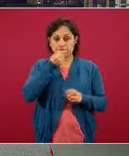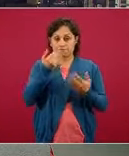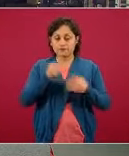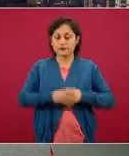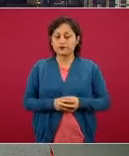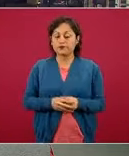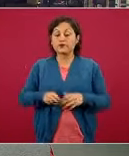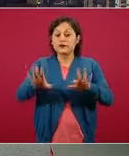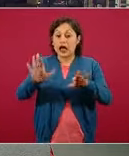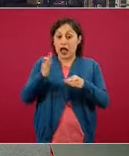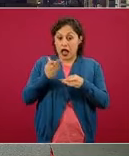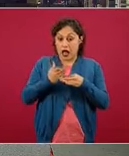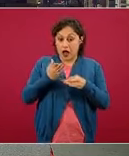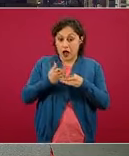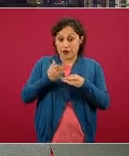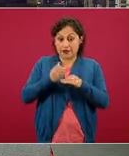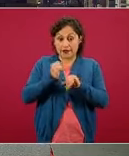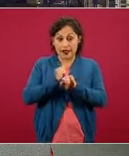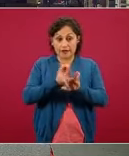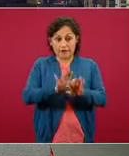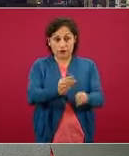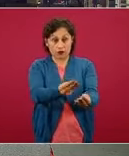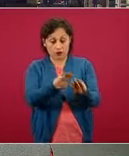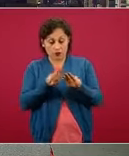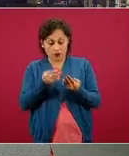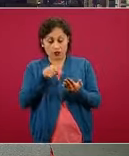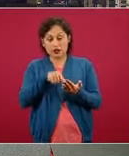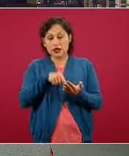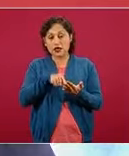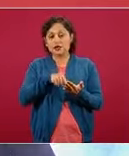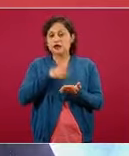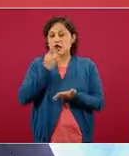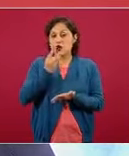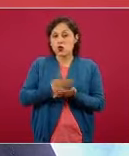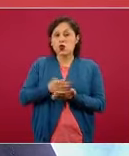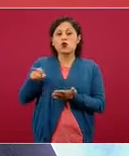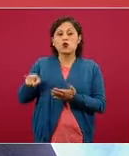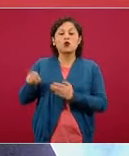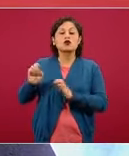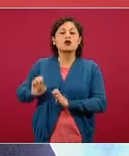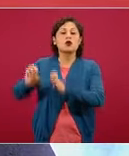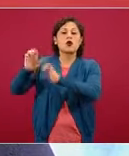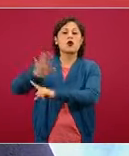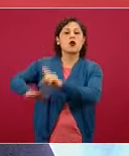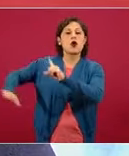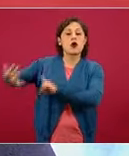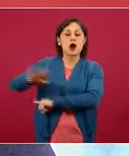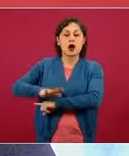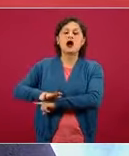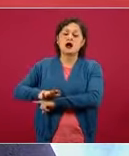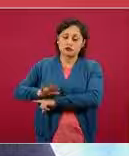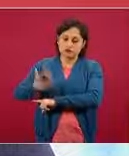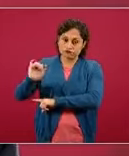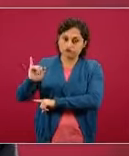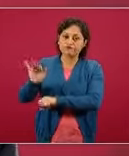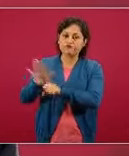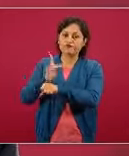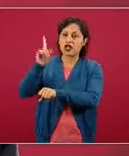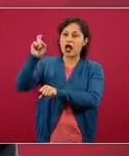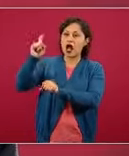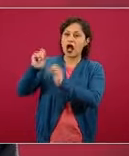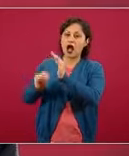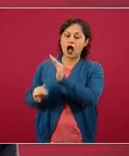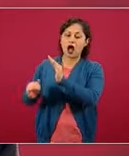En este momento, del reporte que nosotros tenemos, es solamente infraestructura sí afectada por asuntos de filtraciones, por asuntos